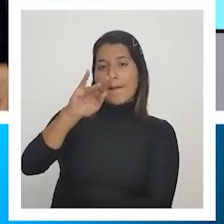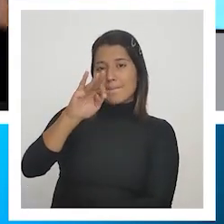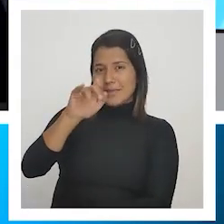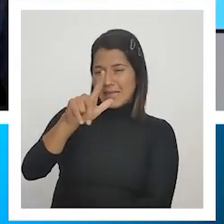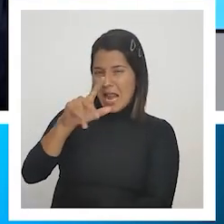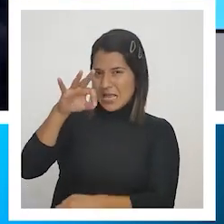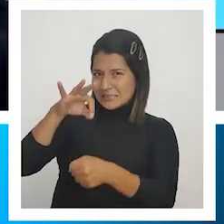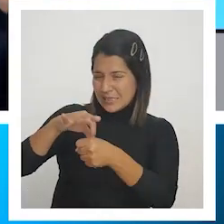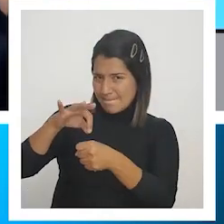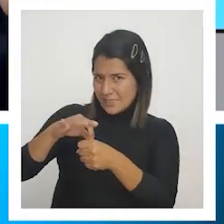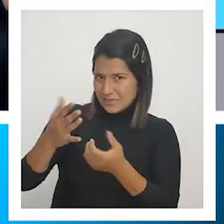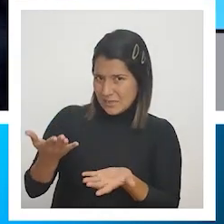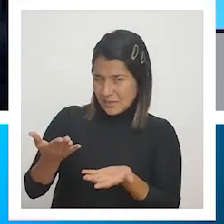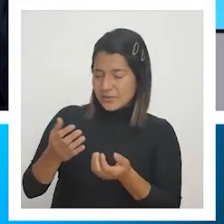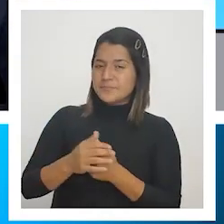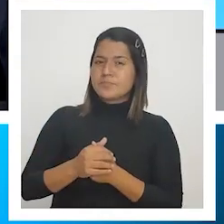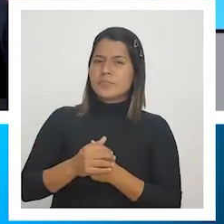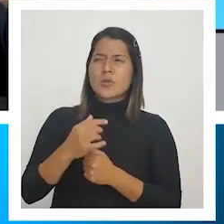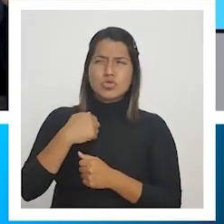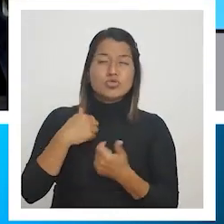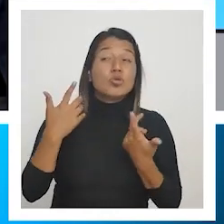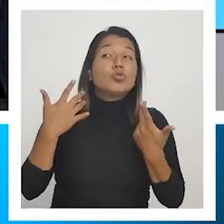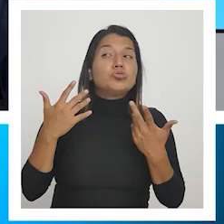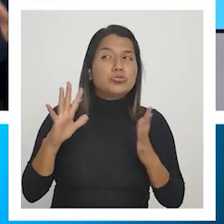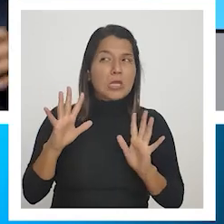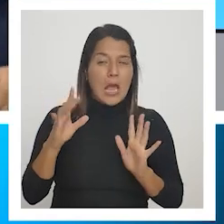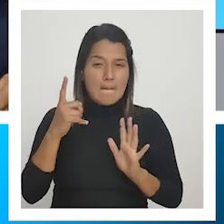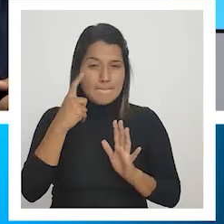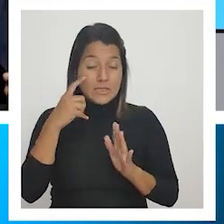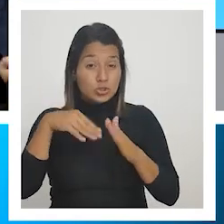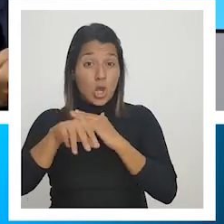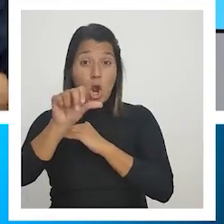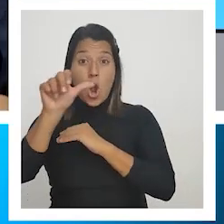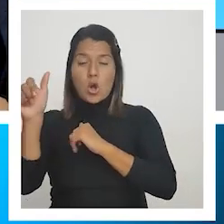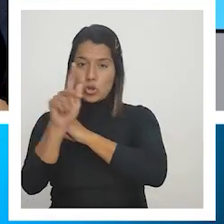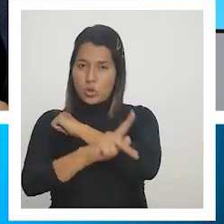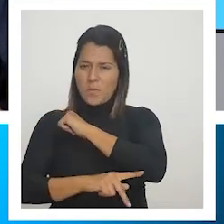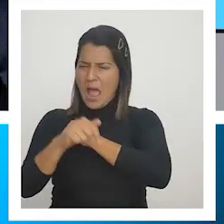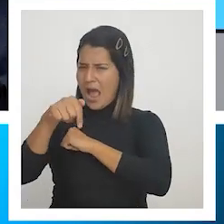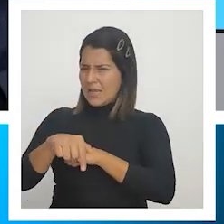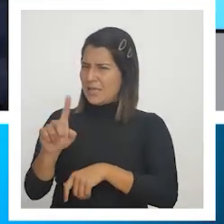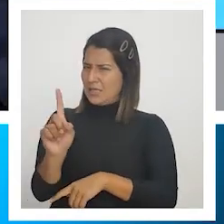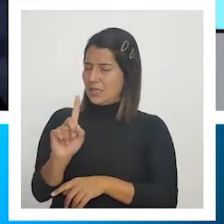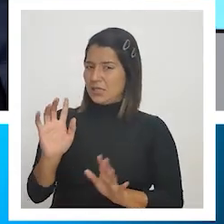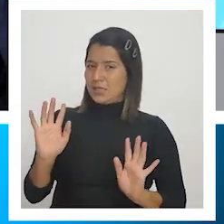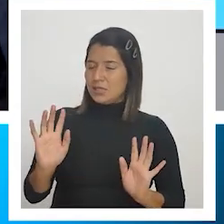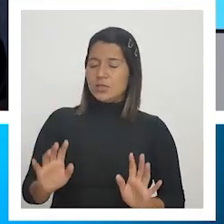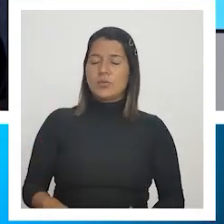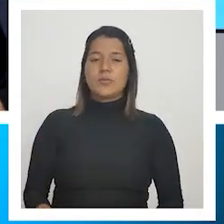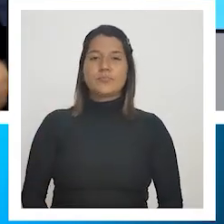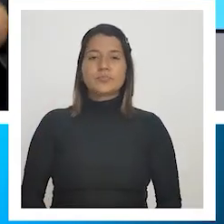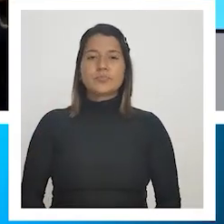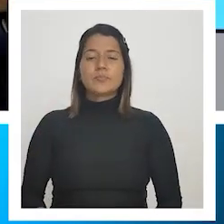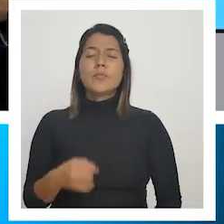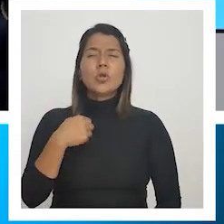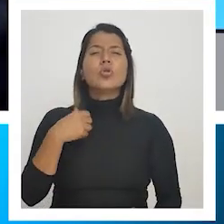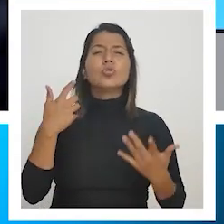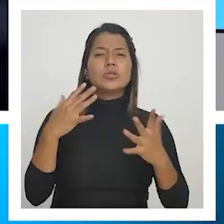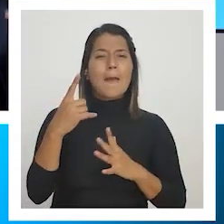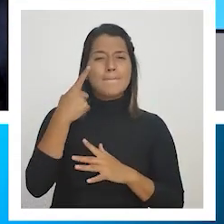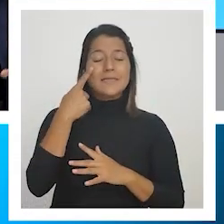Yo he oído en otros países, aquí no tanto, que existe, por ejemplo, fondos